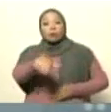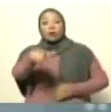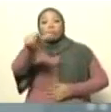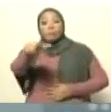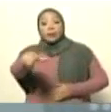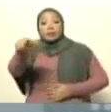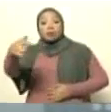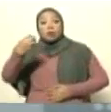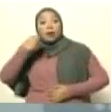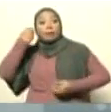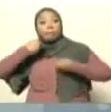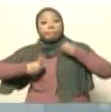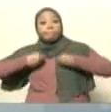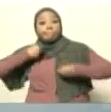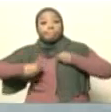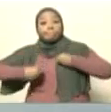claramente